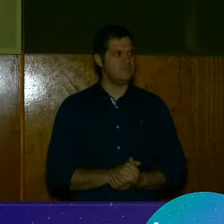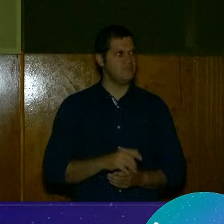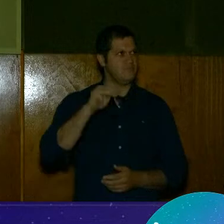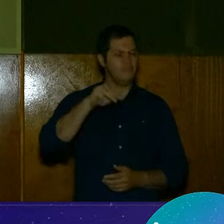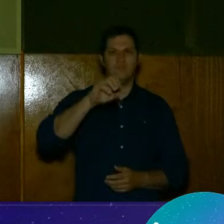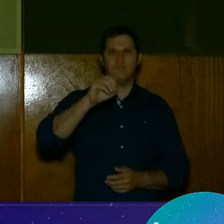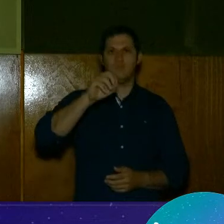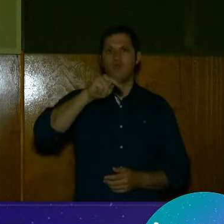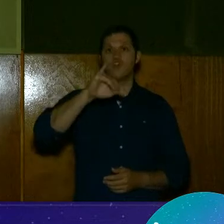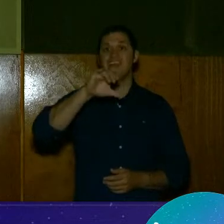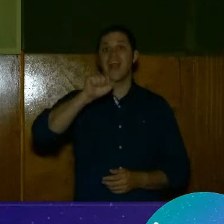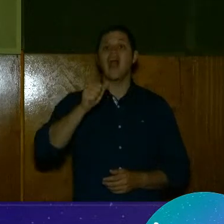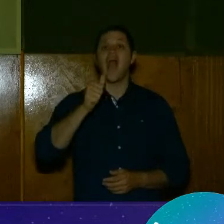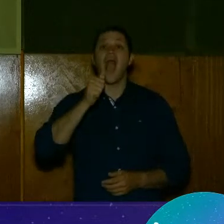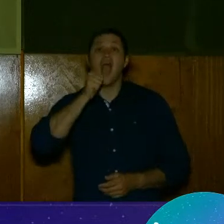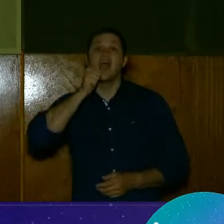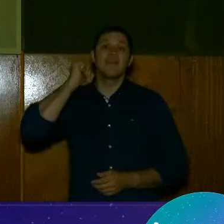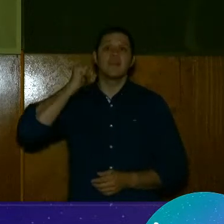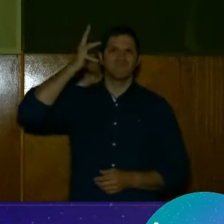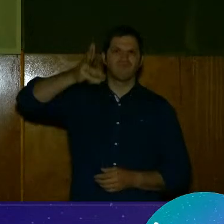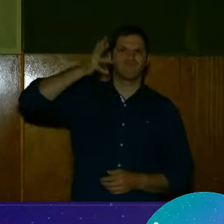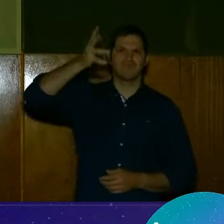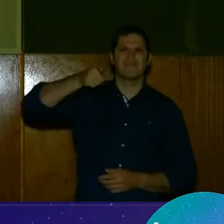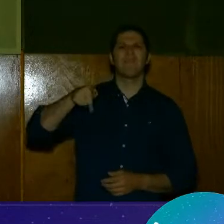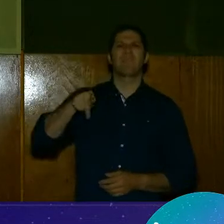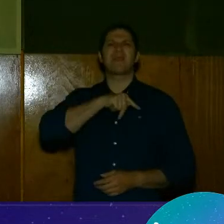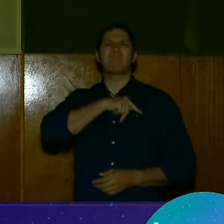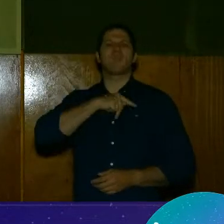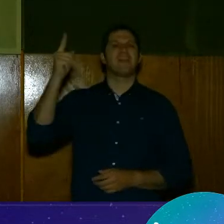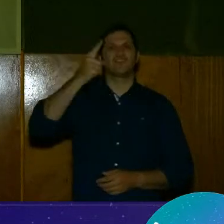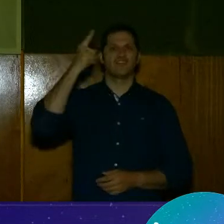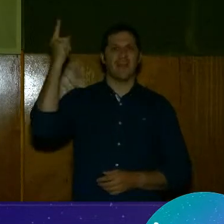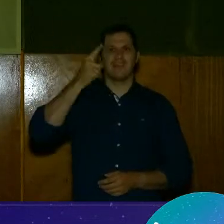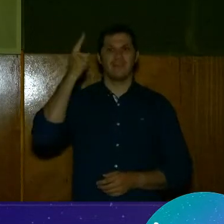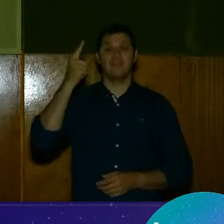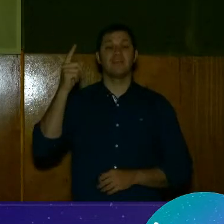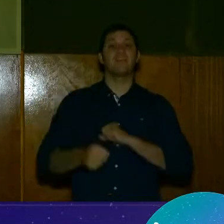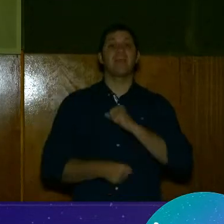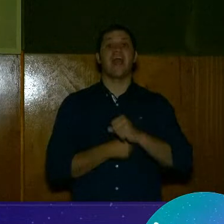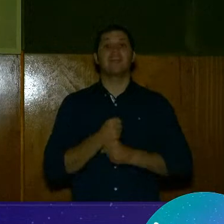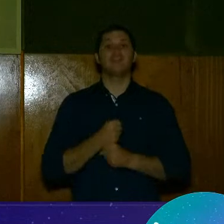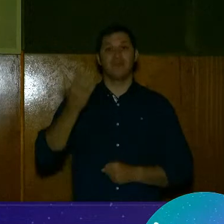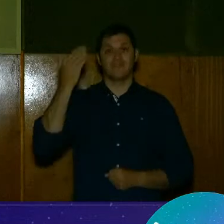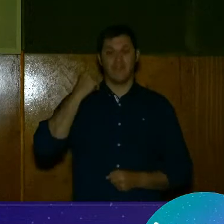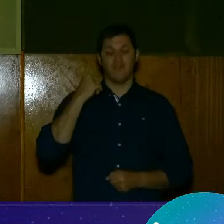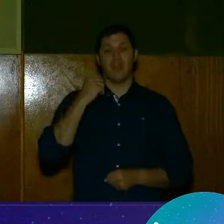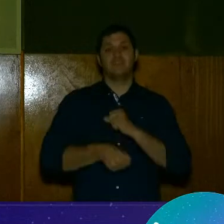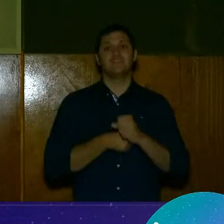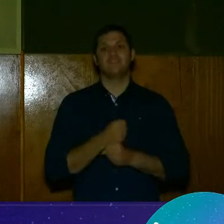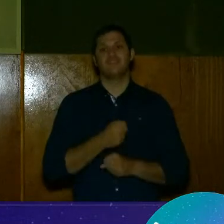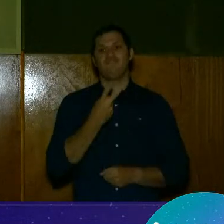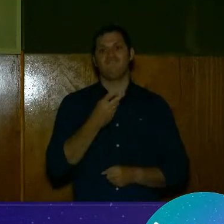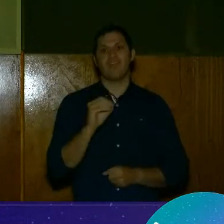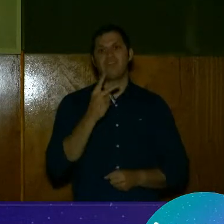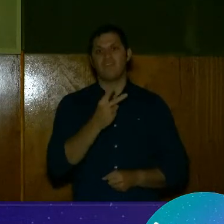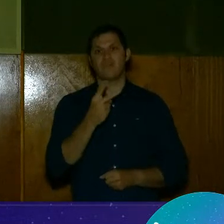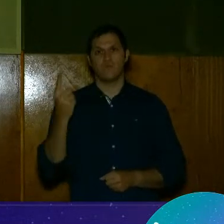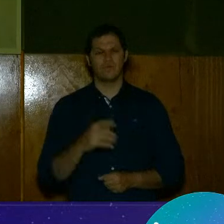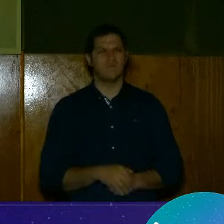y la última mujer de las que les voy a hablar hoy mónica mónica rubio